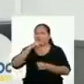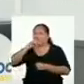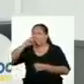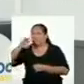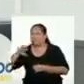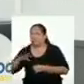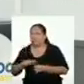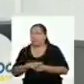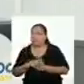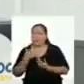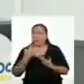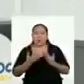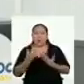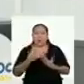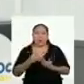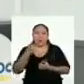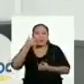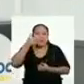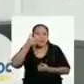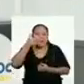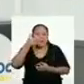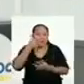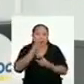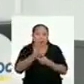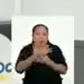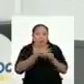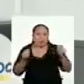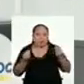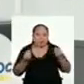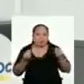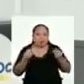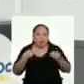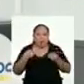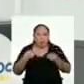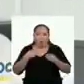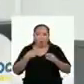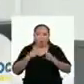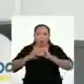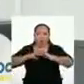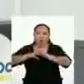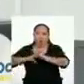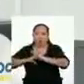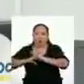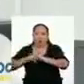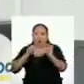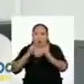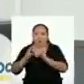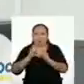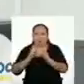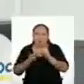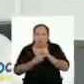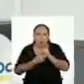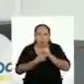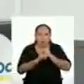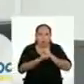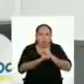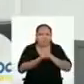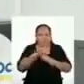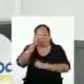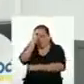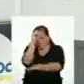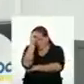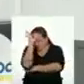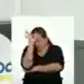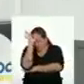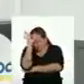Aunque a lo mejor apago el teléfono y me desaparezco. O lo bloqueo de WhatsApp hasta que haya ahorrado lo suficiente. No sé, es